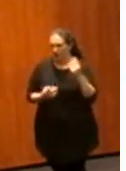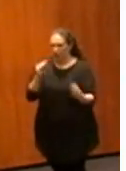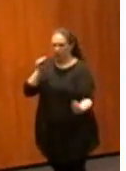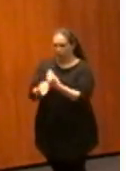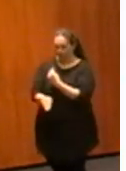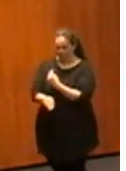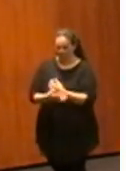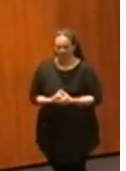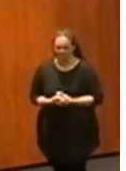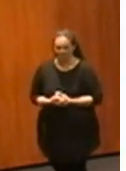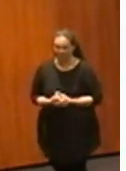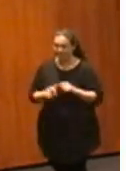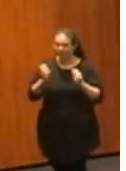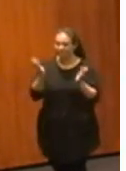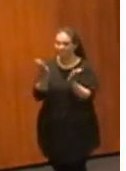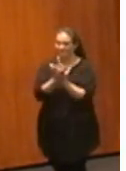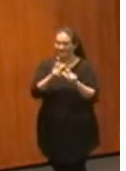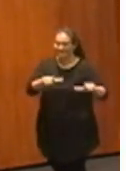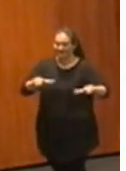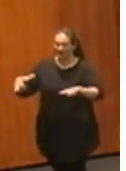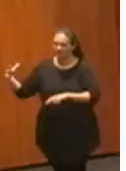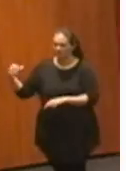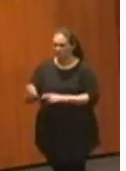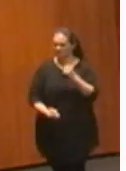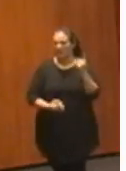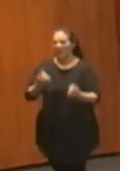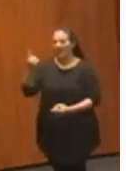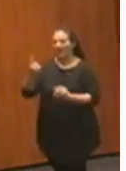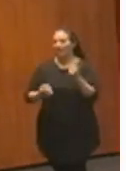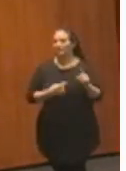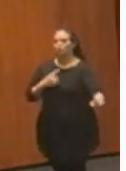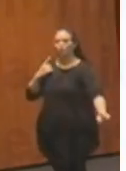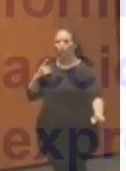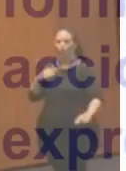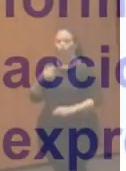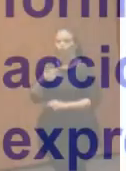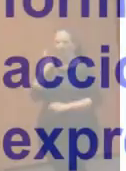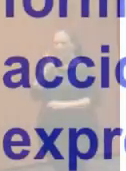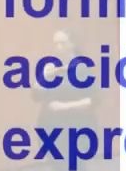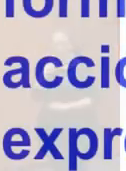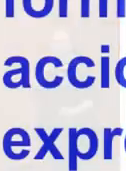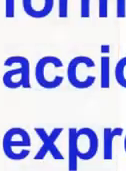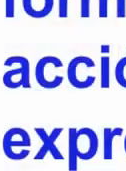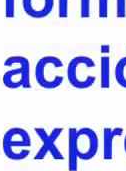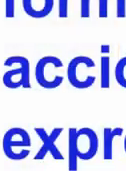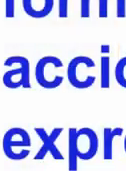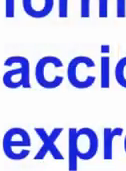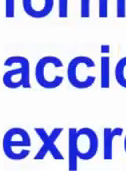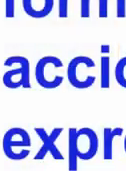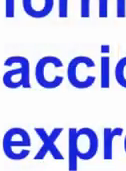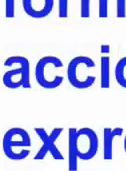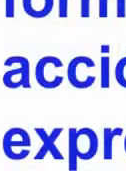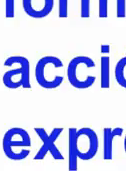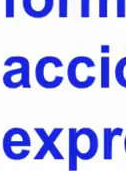no. Hay en todas las clases o todos nuestros alumnos hay momentos en que se ponen metas que no son alcanzables. ¿Qué